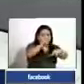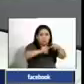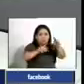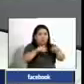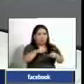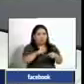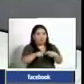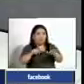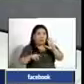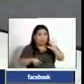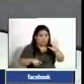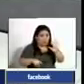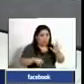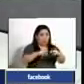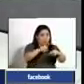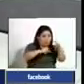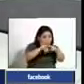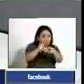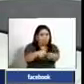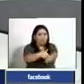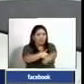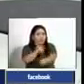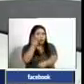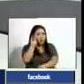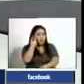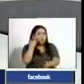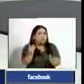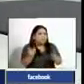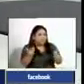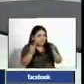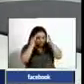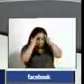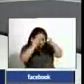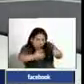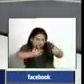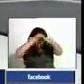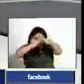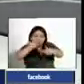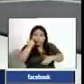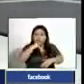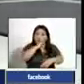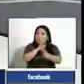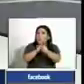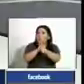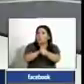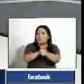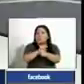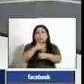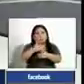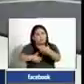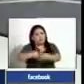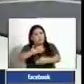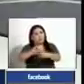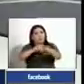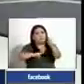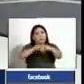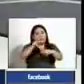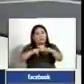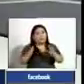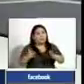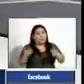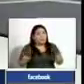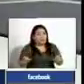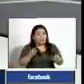que son 5, que se encargarán específicamente de atender a personas con COVID-19, continúan avanzando y, por supuesto,